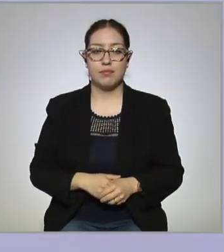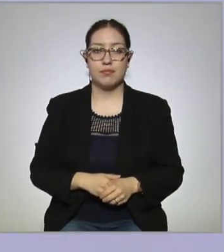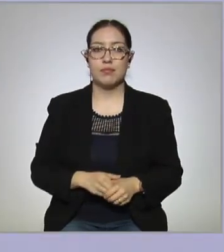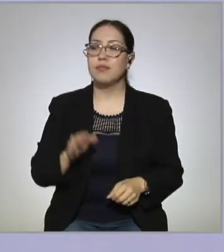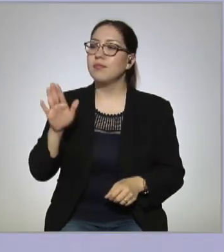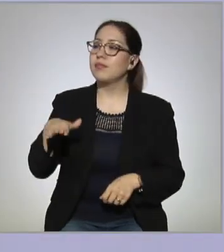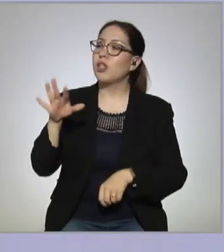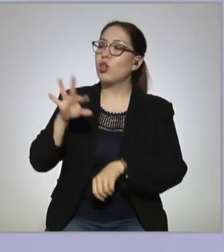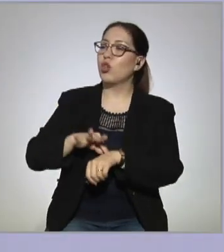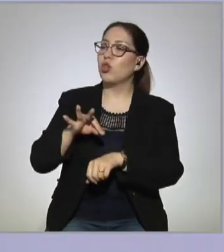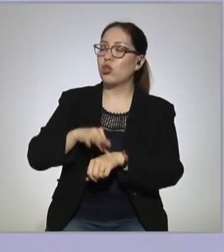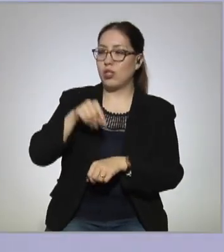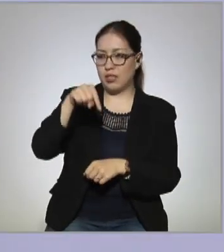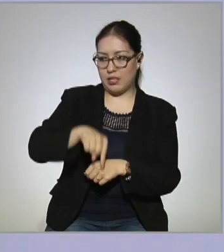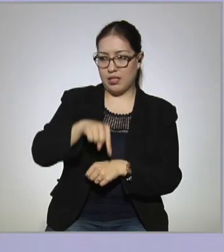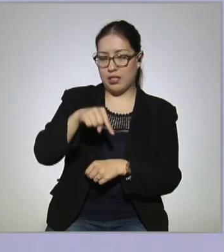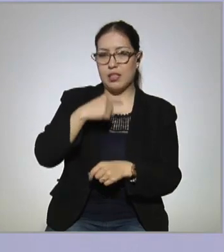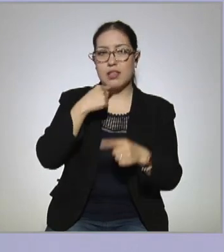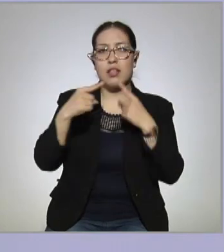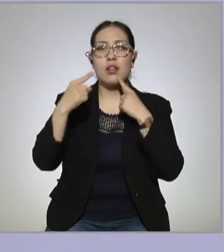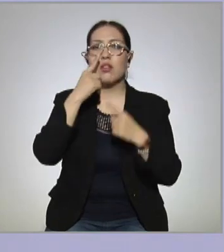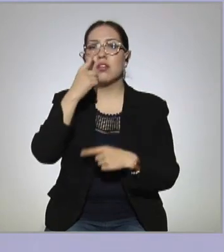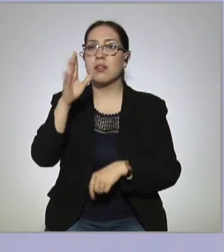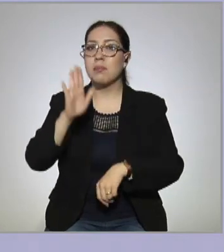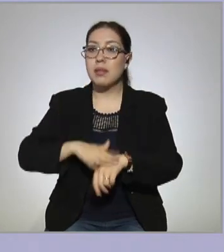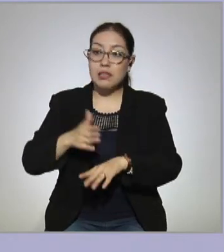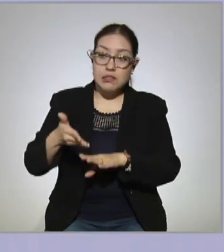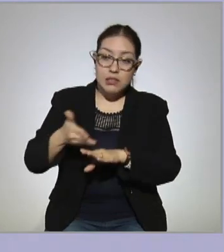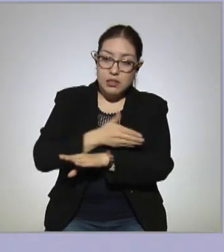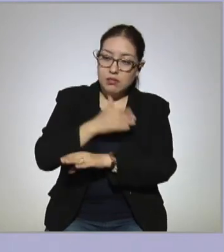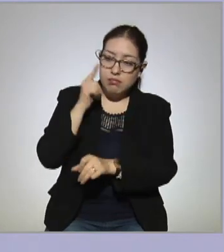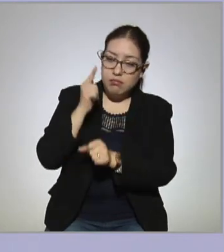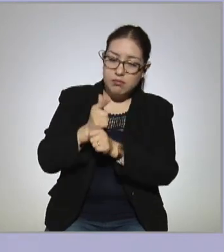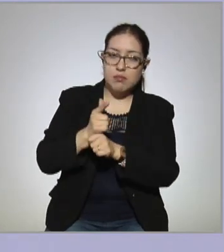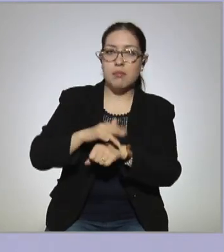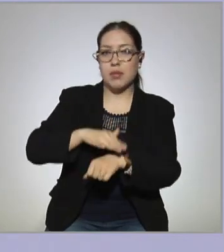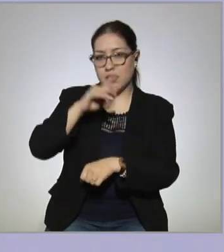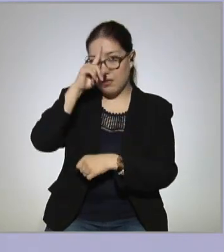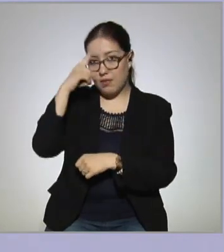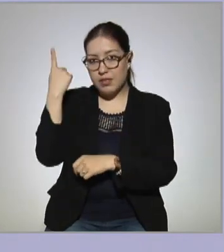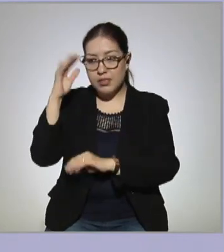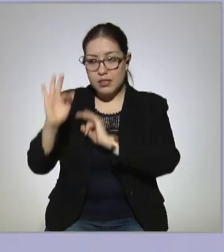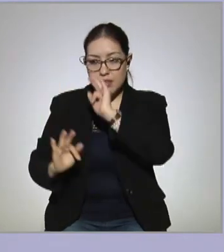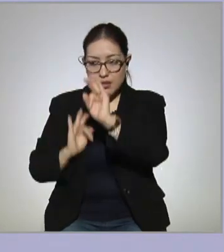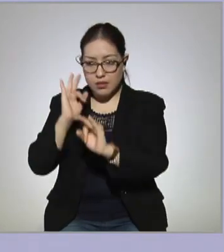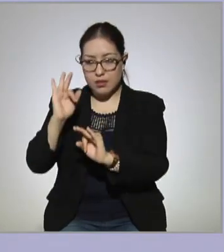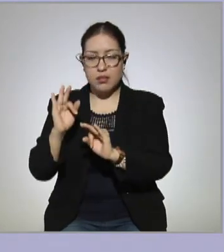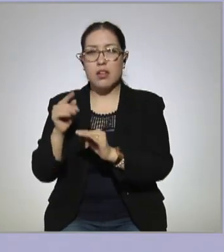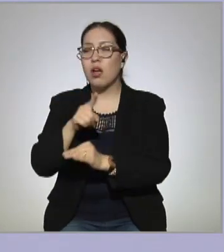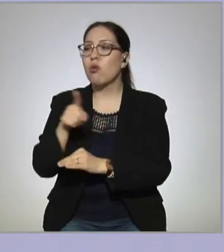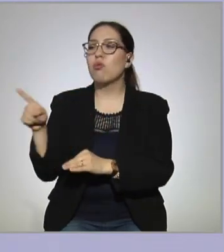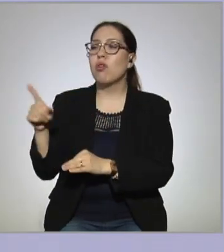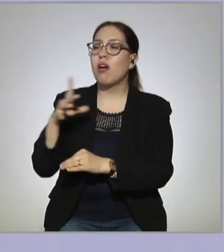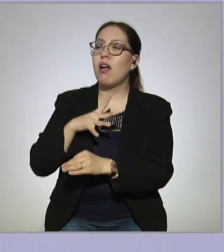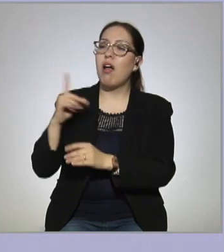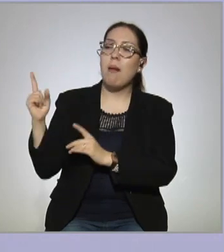Doctores, aquí es común que en diálogos digamos, mientras más temprano te diagnostiquen es más fácil el tratamiento. ¿Qué tan tardíamente les llegan los pacientes y se puede diagnosticar